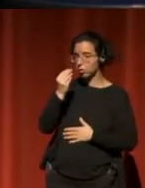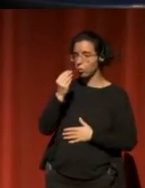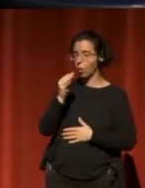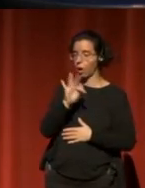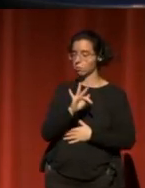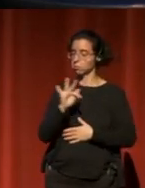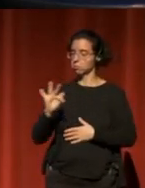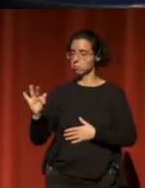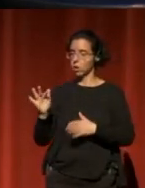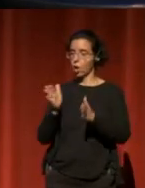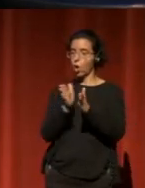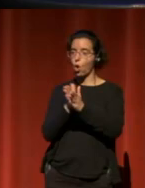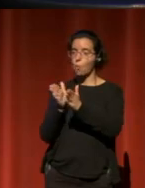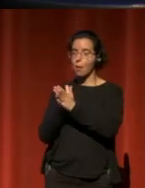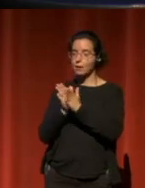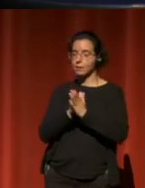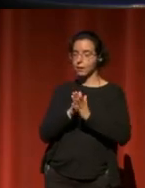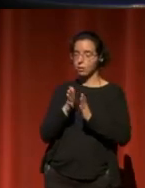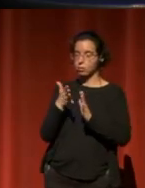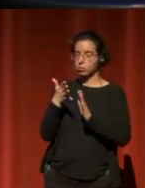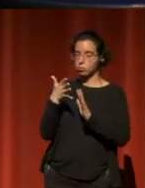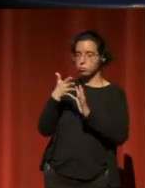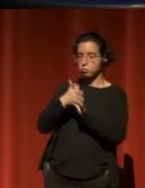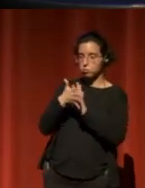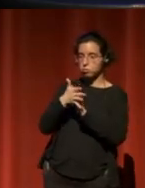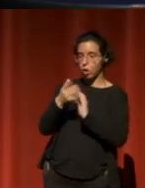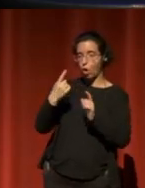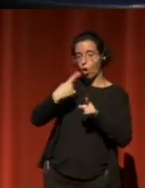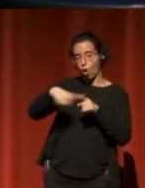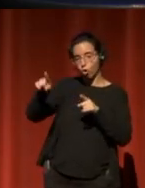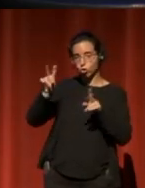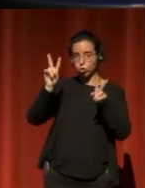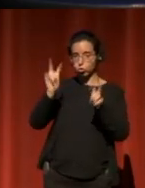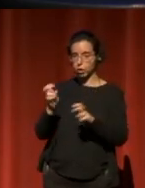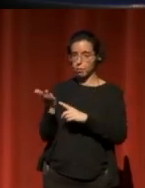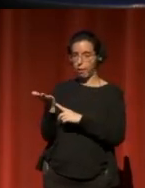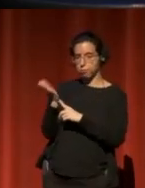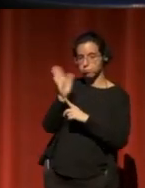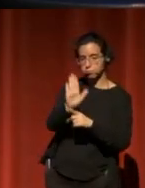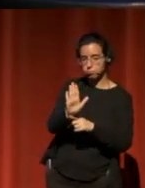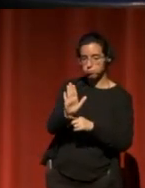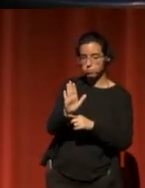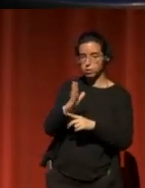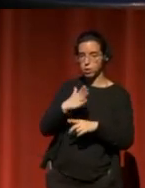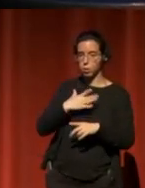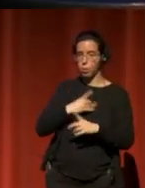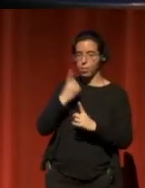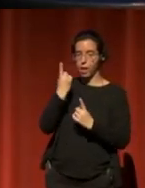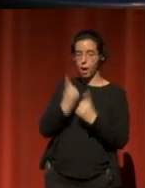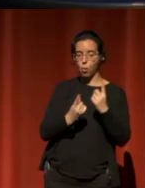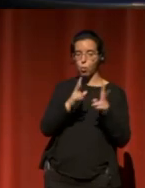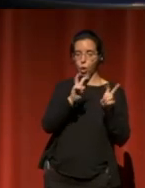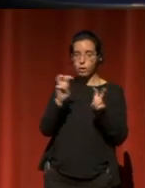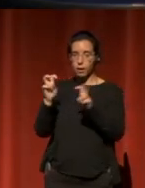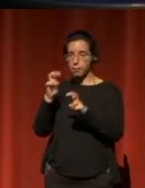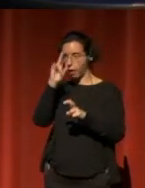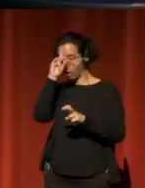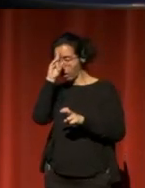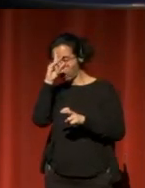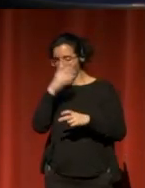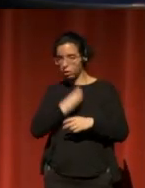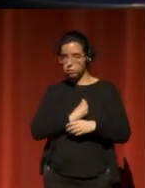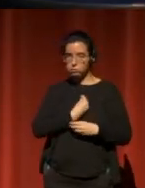nuestros compañeros, sí, y que nos planteen otras cuestiones que les puedan estar inquietando e interesando en este momento